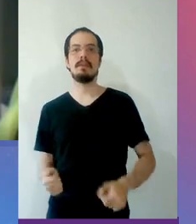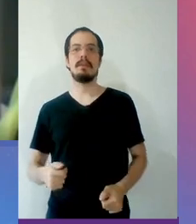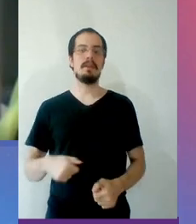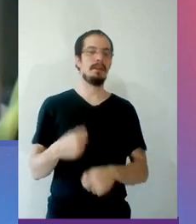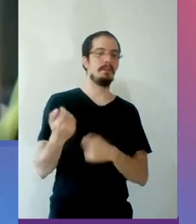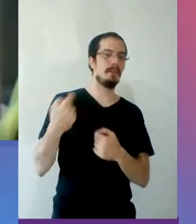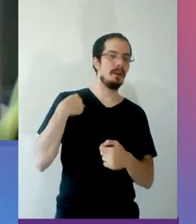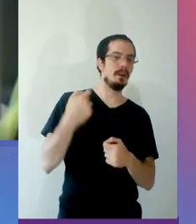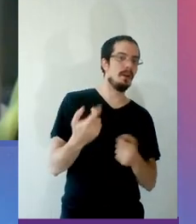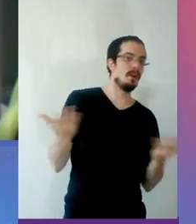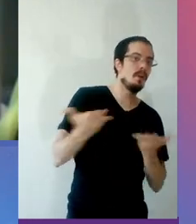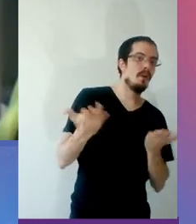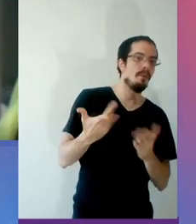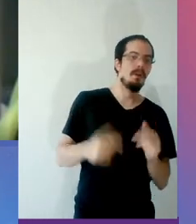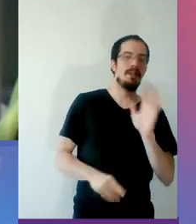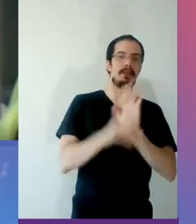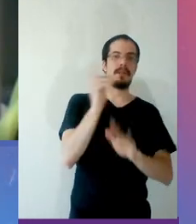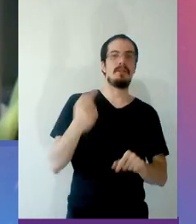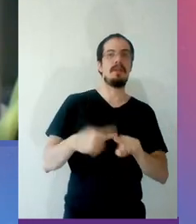habilidades.